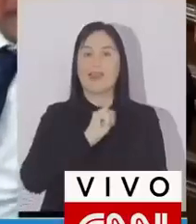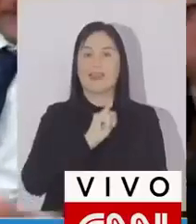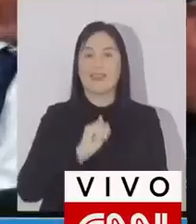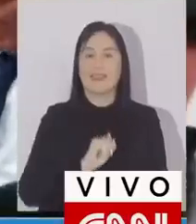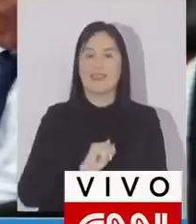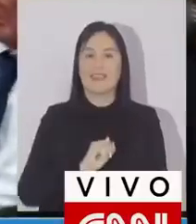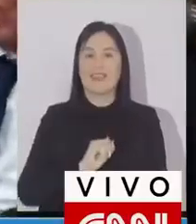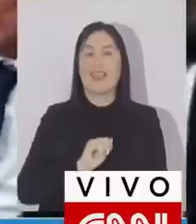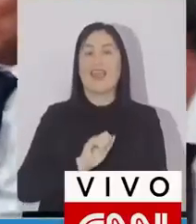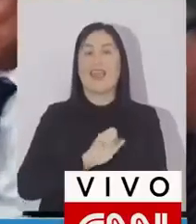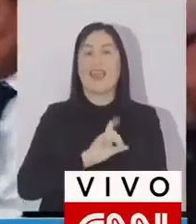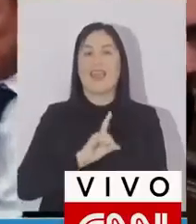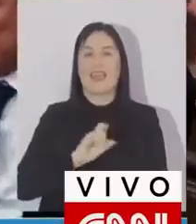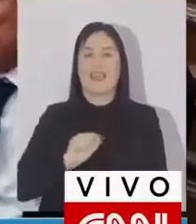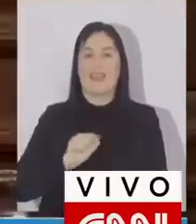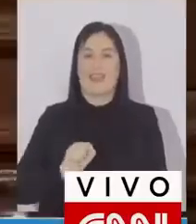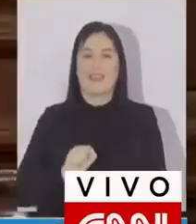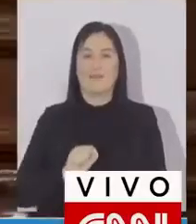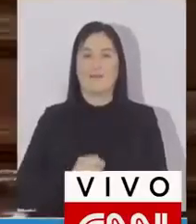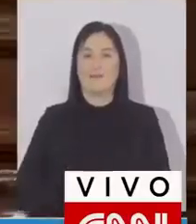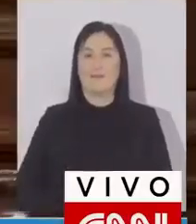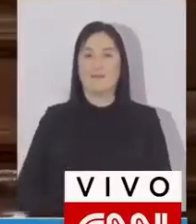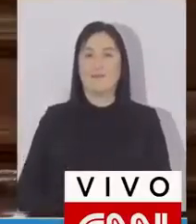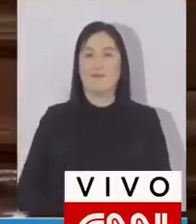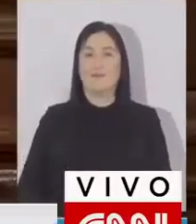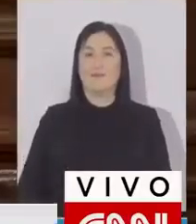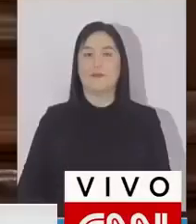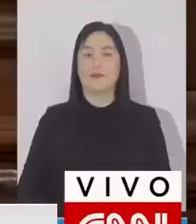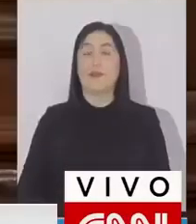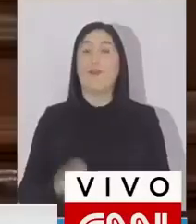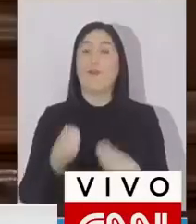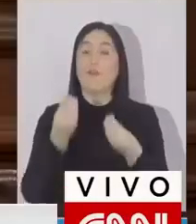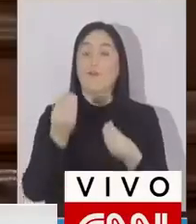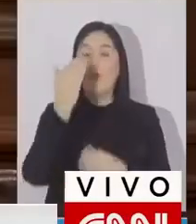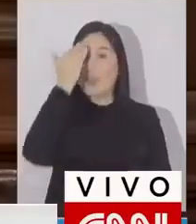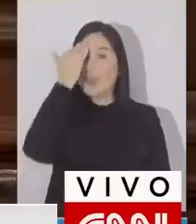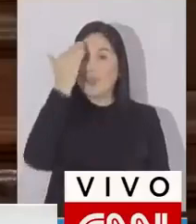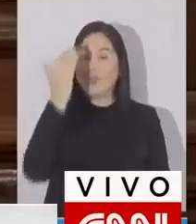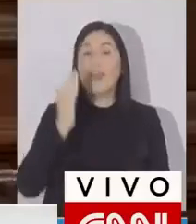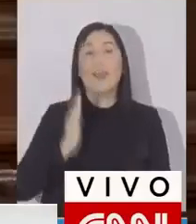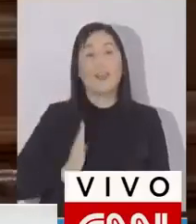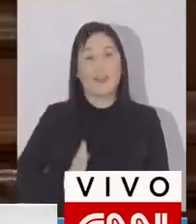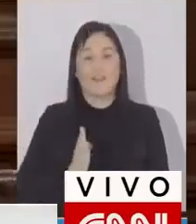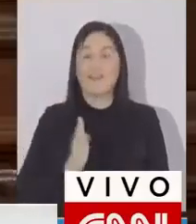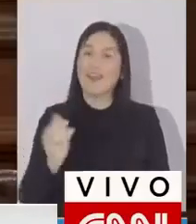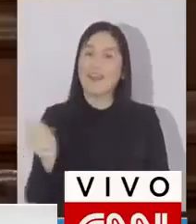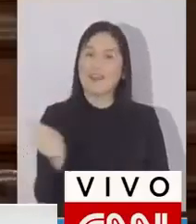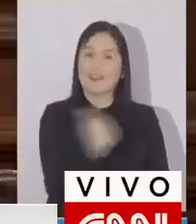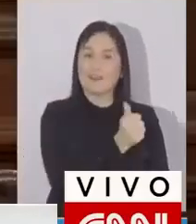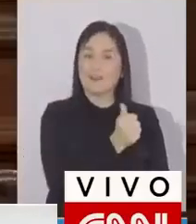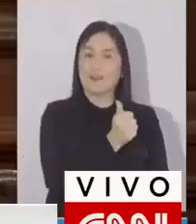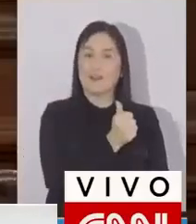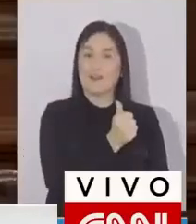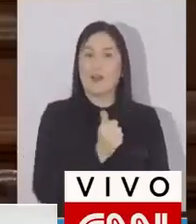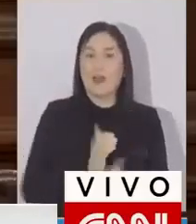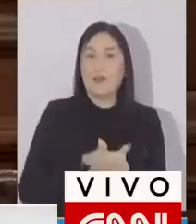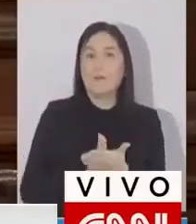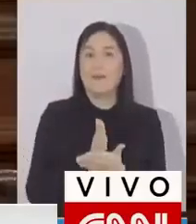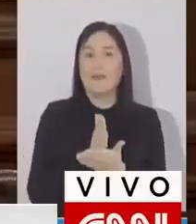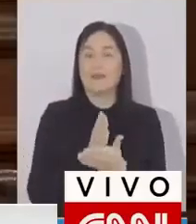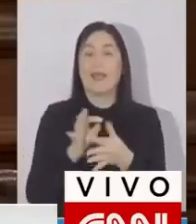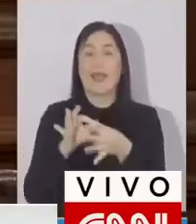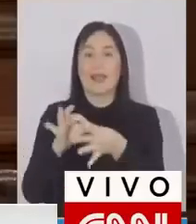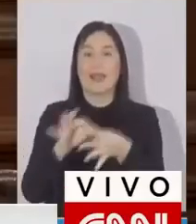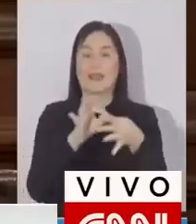y ahora va a tomar la palabra entonces la presidenta electa Beatriz Celia del partido republicano compañeros